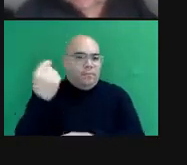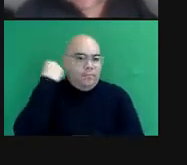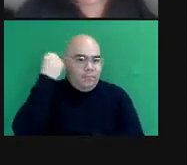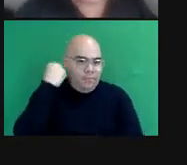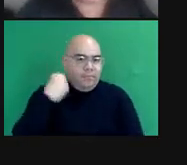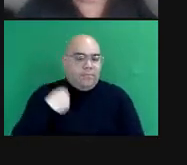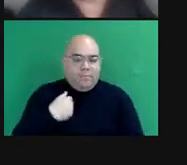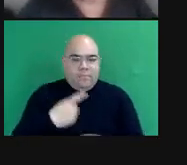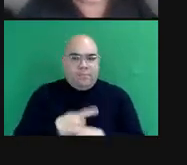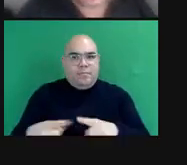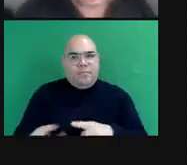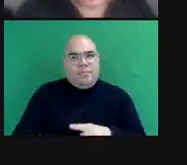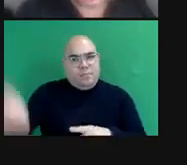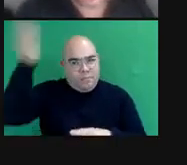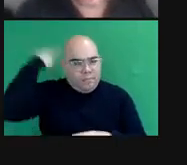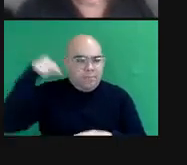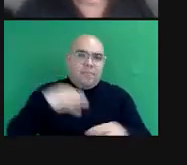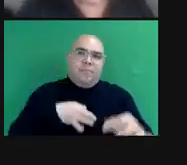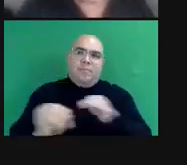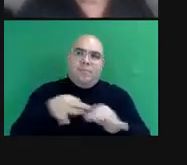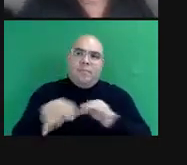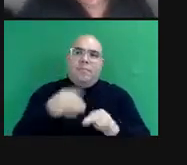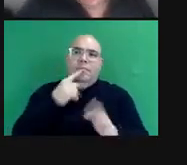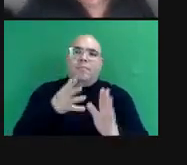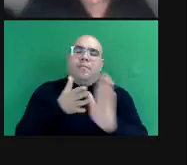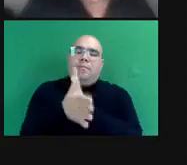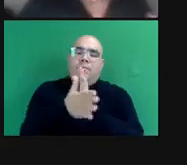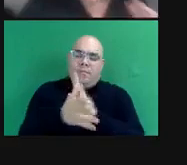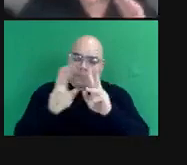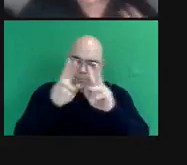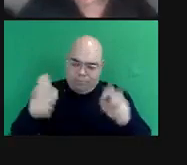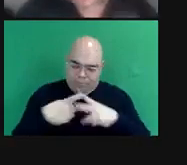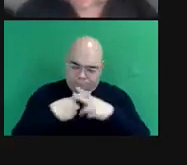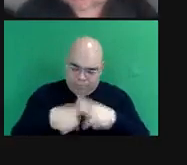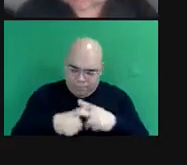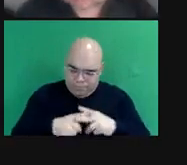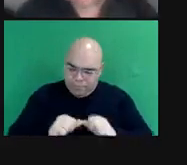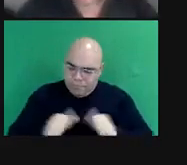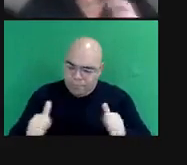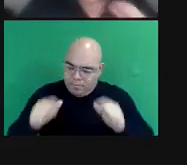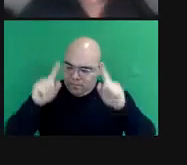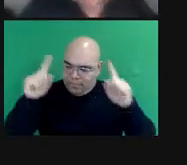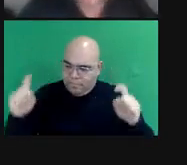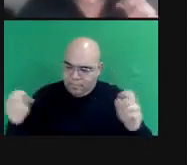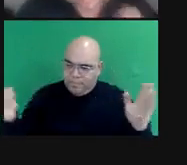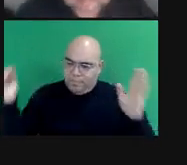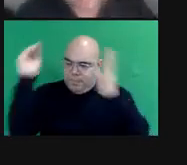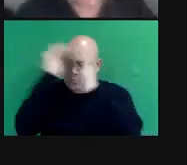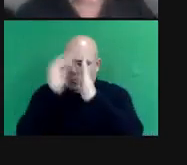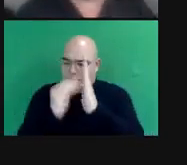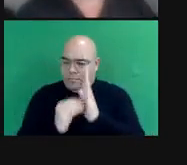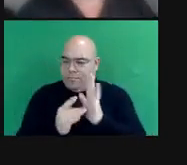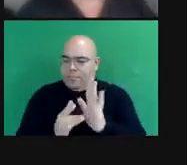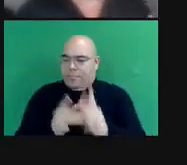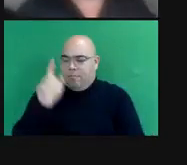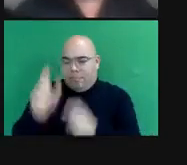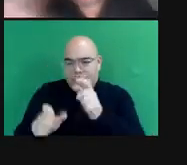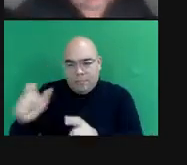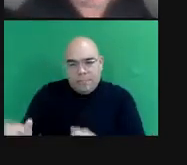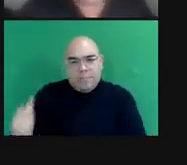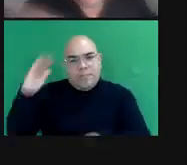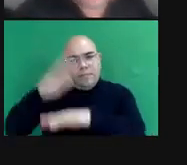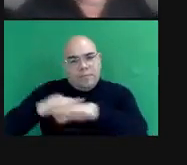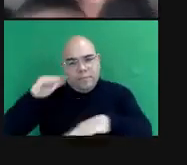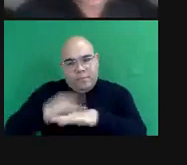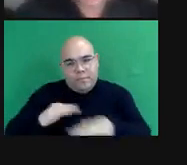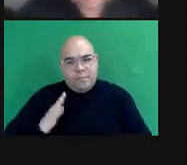semana pasada, mientras dictaba en un taller, y es cómo esta petición, literalmente hacia estas personas, hacia